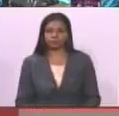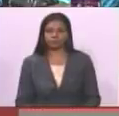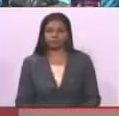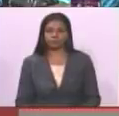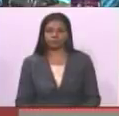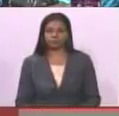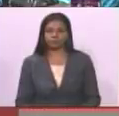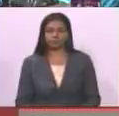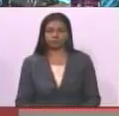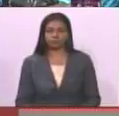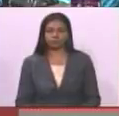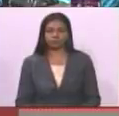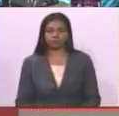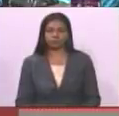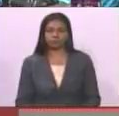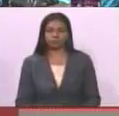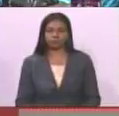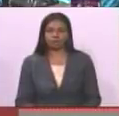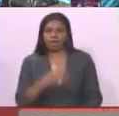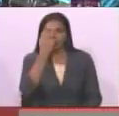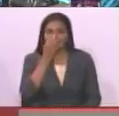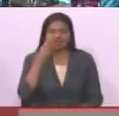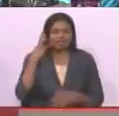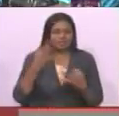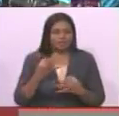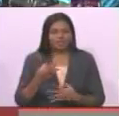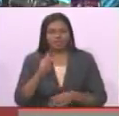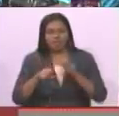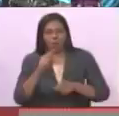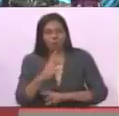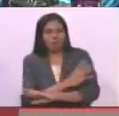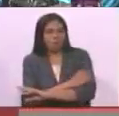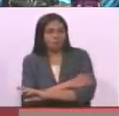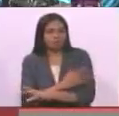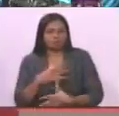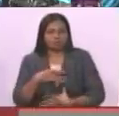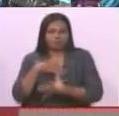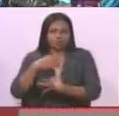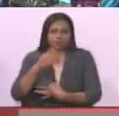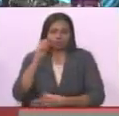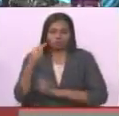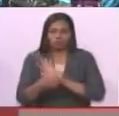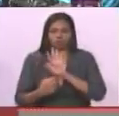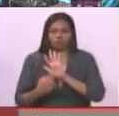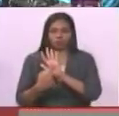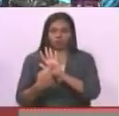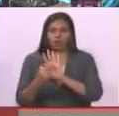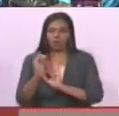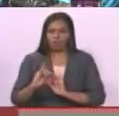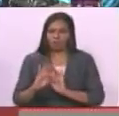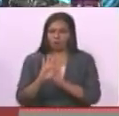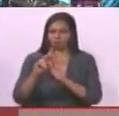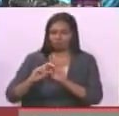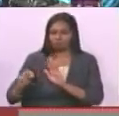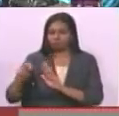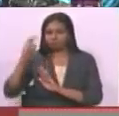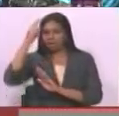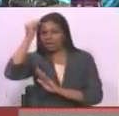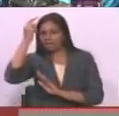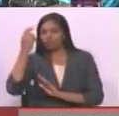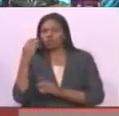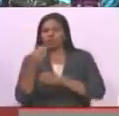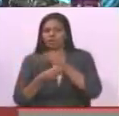La triste verdad es que muchos de la oposición están más interesados en convertirse en la figura de Nelson Mandela que en encontrar un